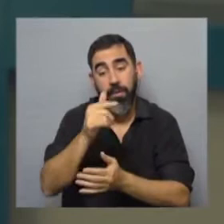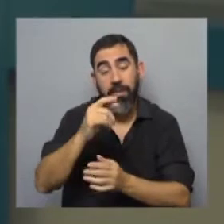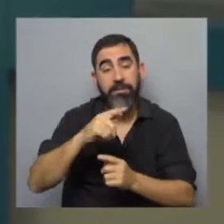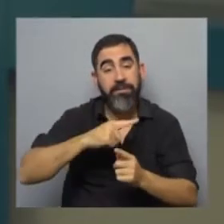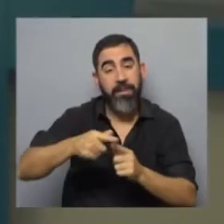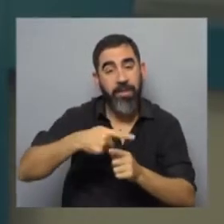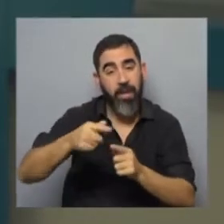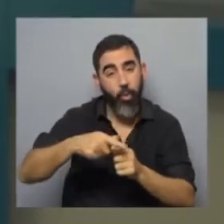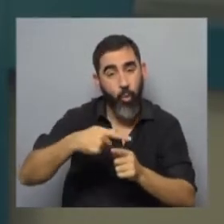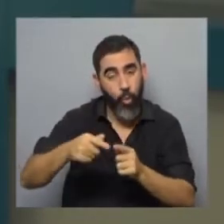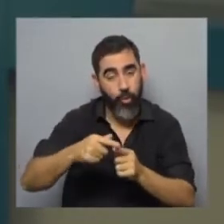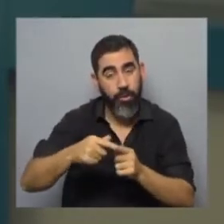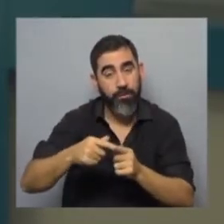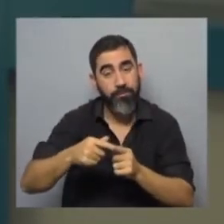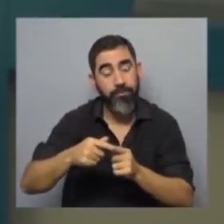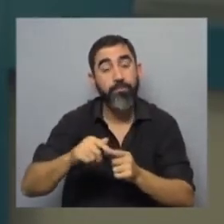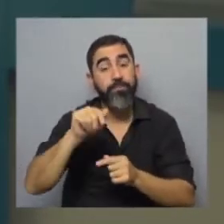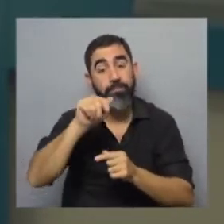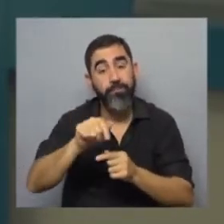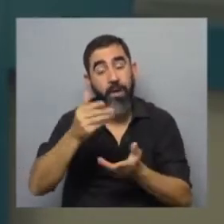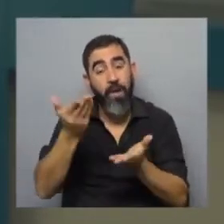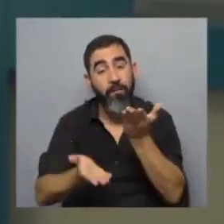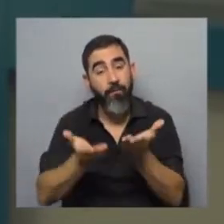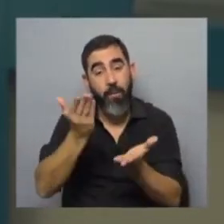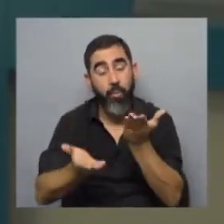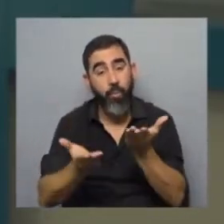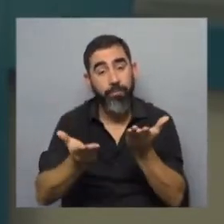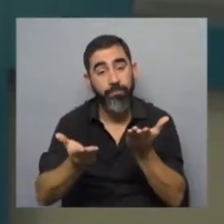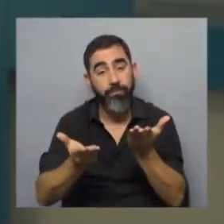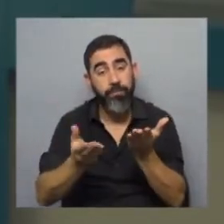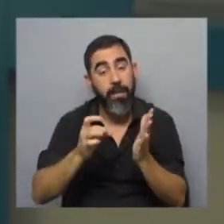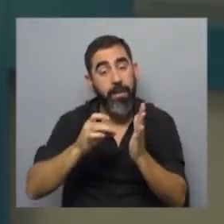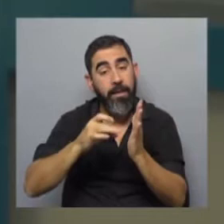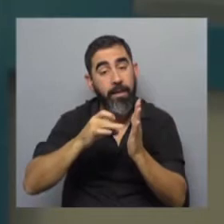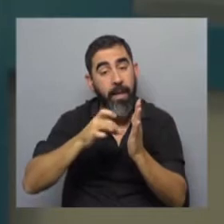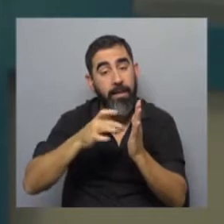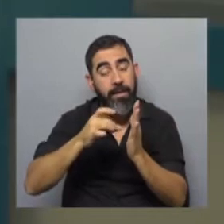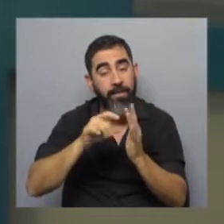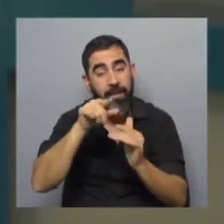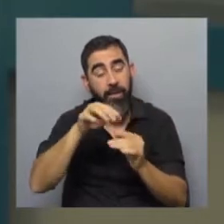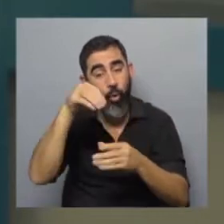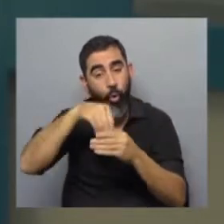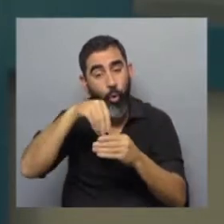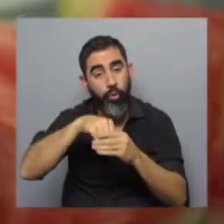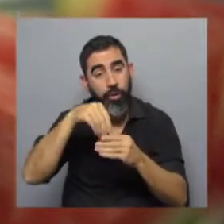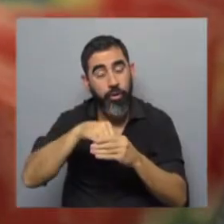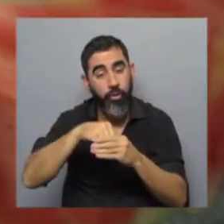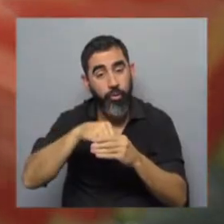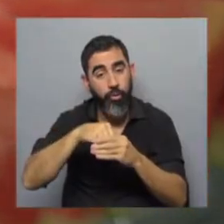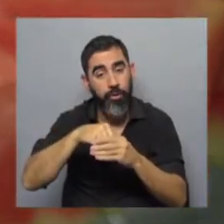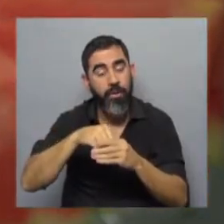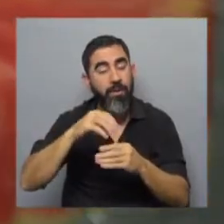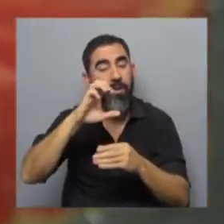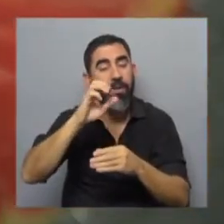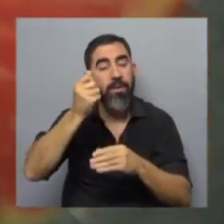zanahoria, en el cual evaluamos tanto la calidad, particularmente el contenido de carotenoides. Los carotenoides